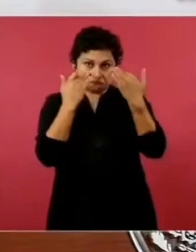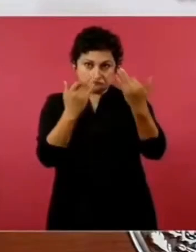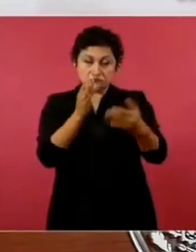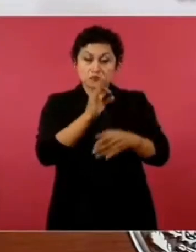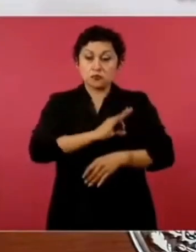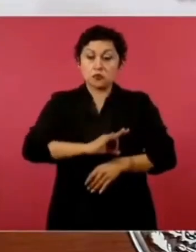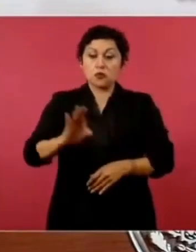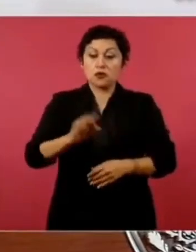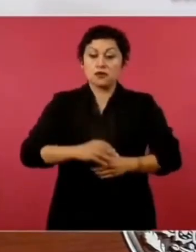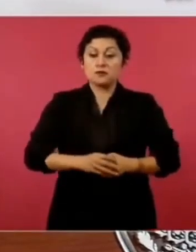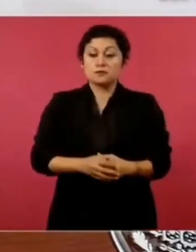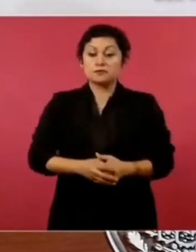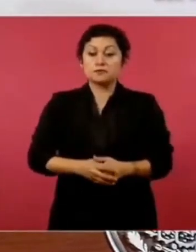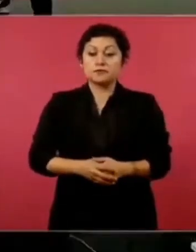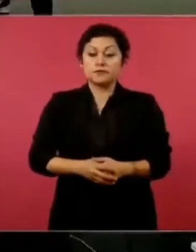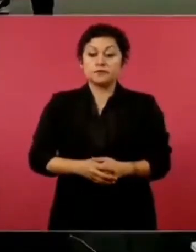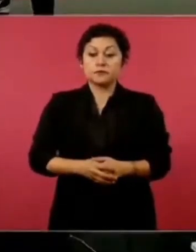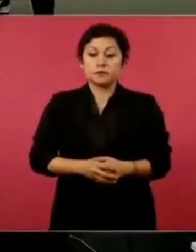el que está